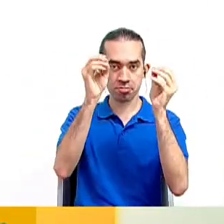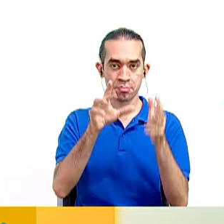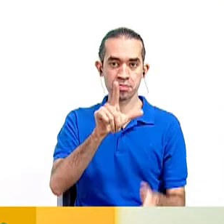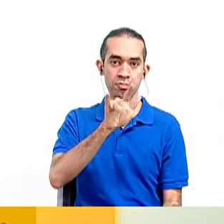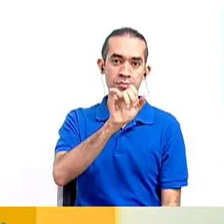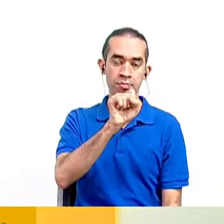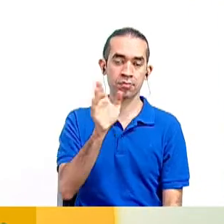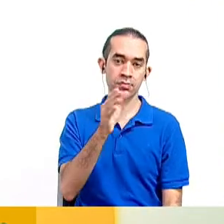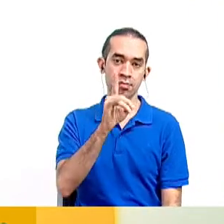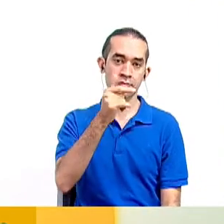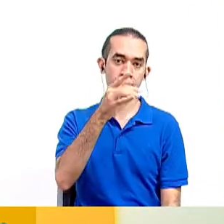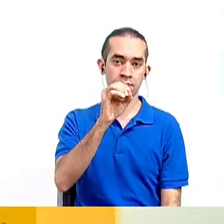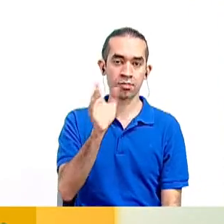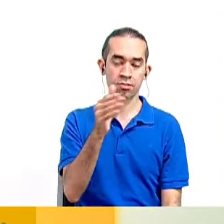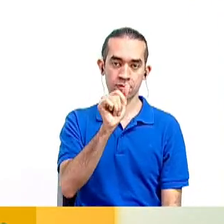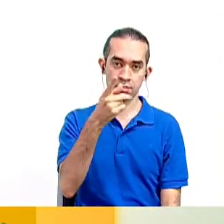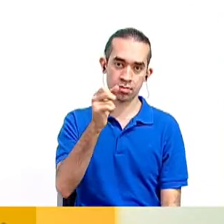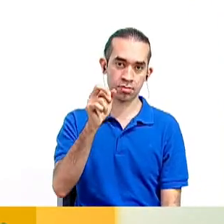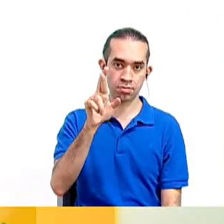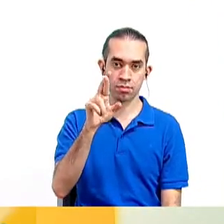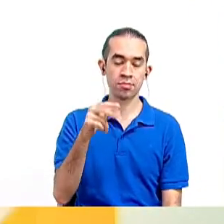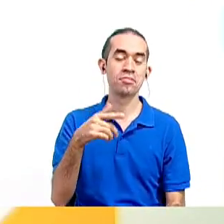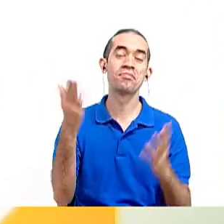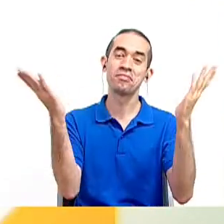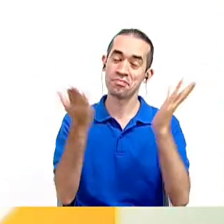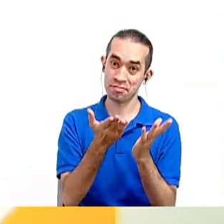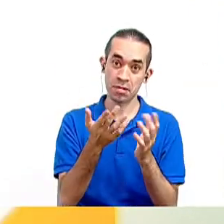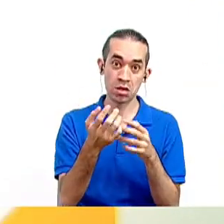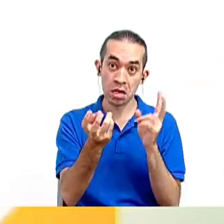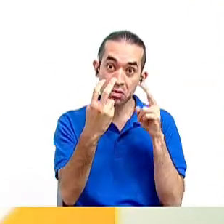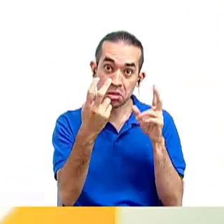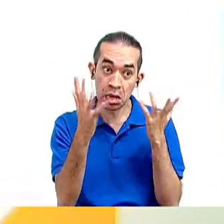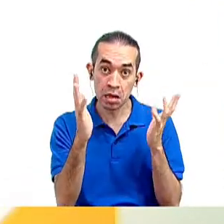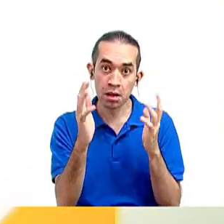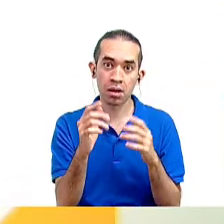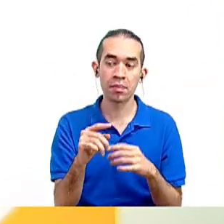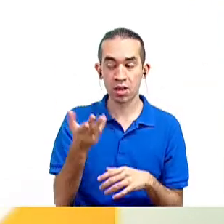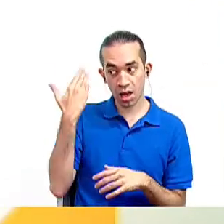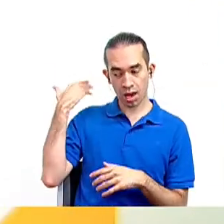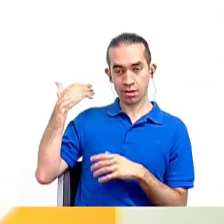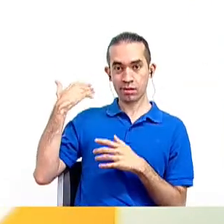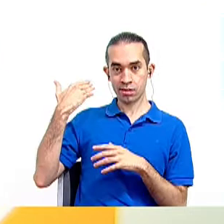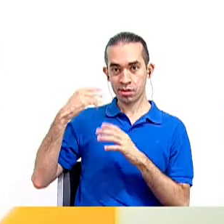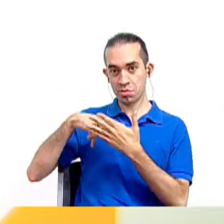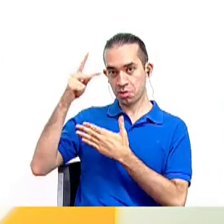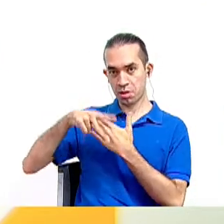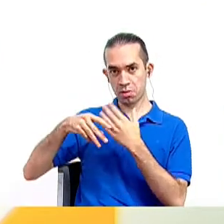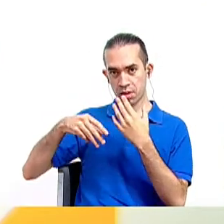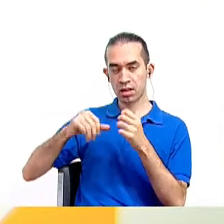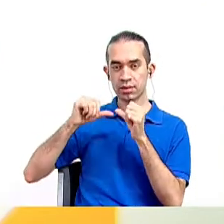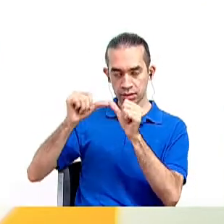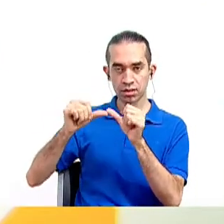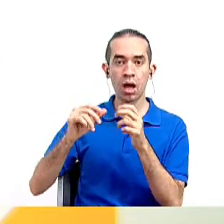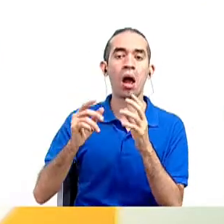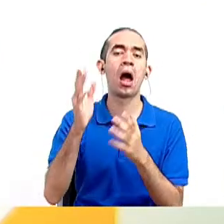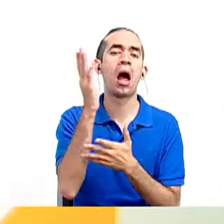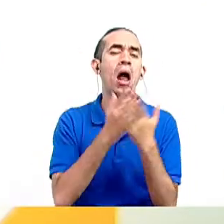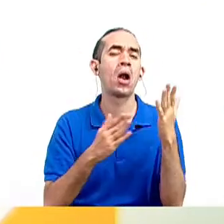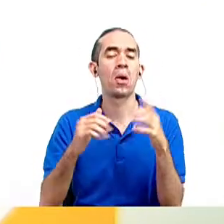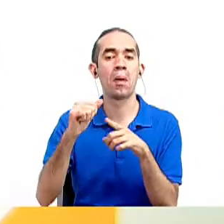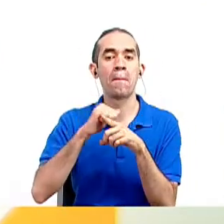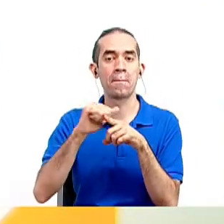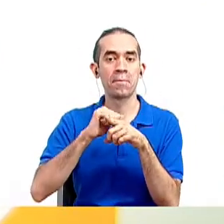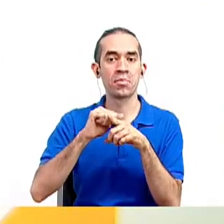Aguilar. Bienvenidos a los que se acaban de conectar, pero como venimos de un programa anterior, vamos a hacer lo siguiente. Vamos a hacer unos pequeños ejercicios